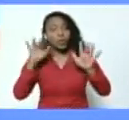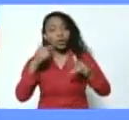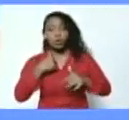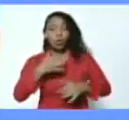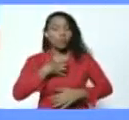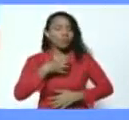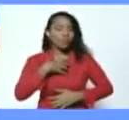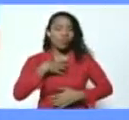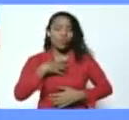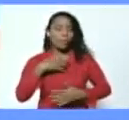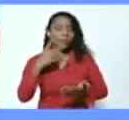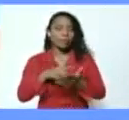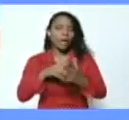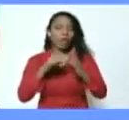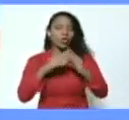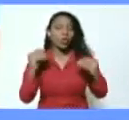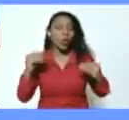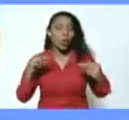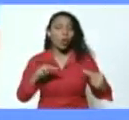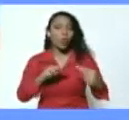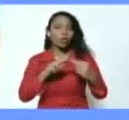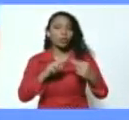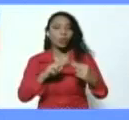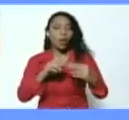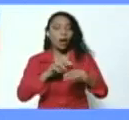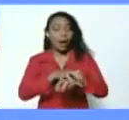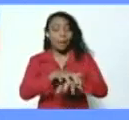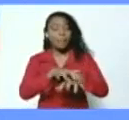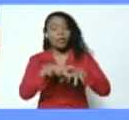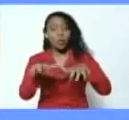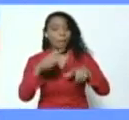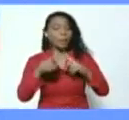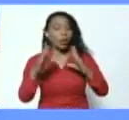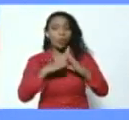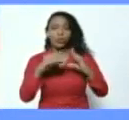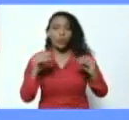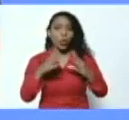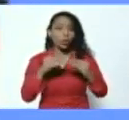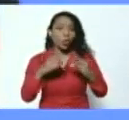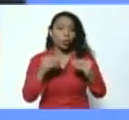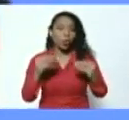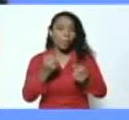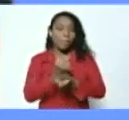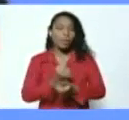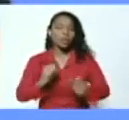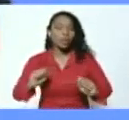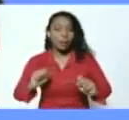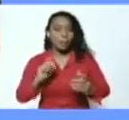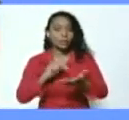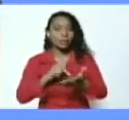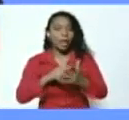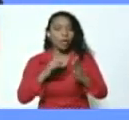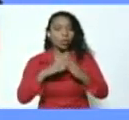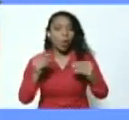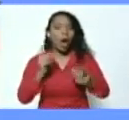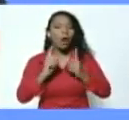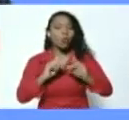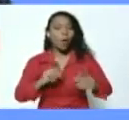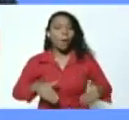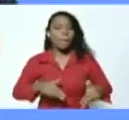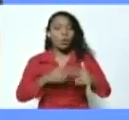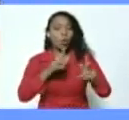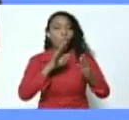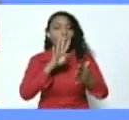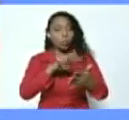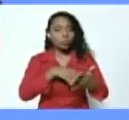participar en todos los encuentros. En la mayoría, pero no en todos. Era imposible participar en todos. Algunos coincidían con los